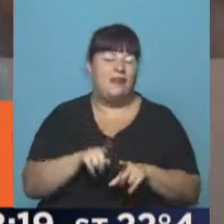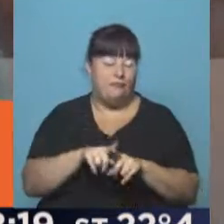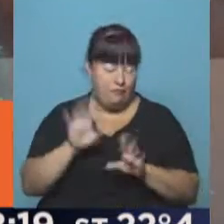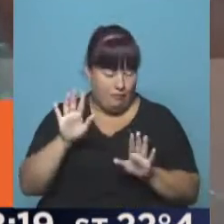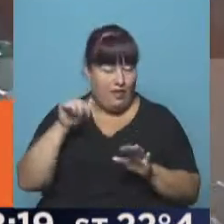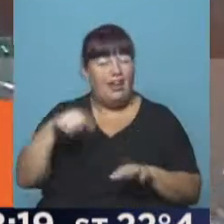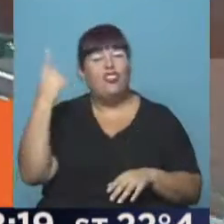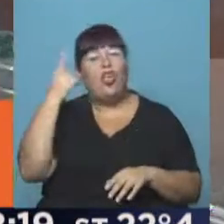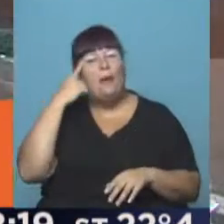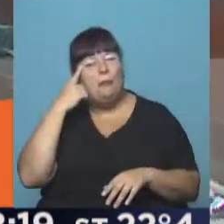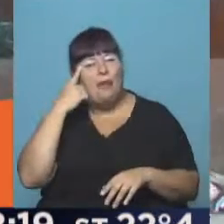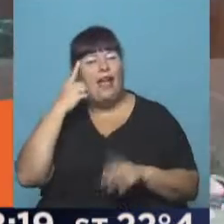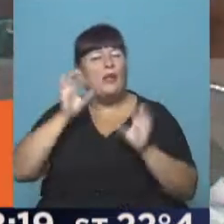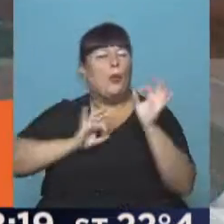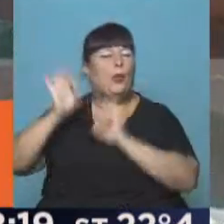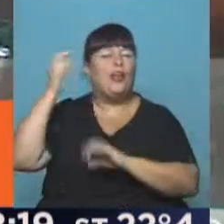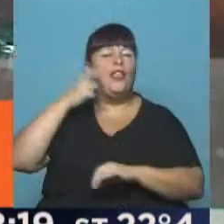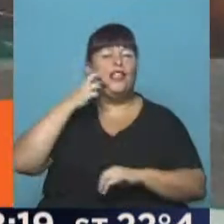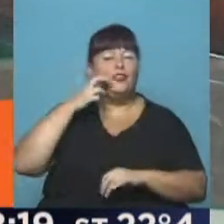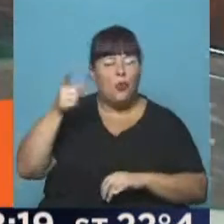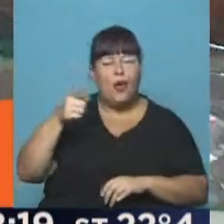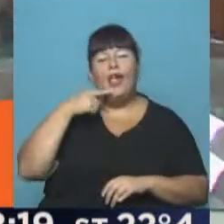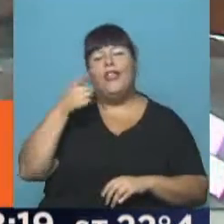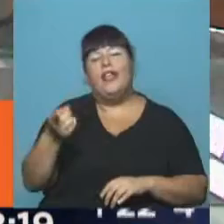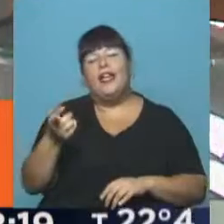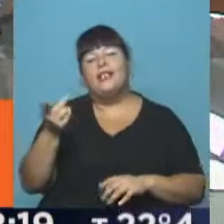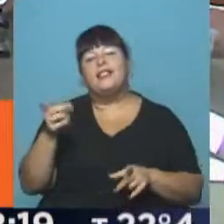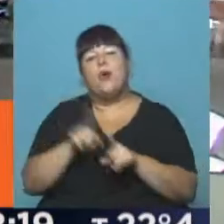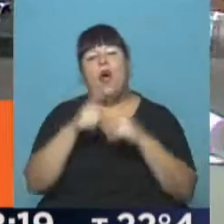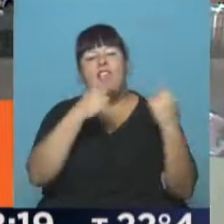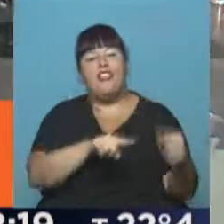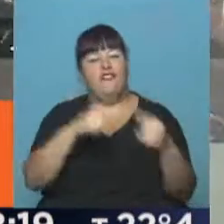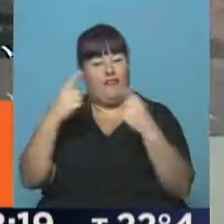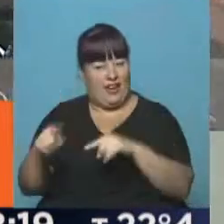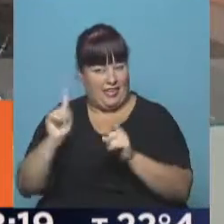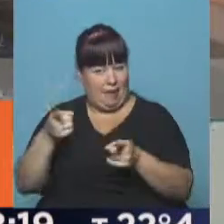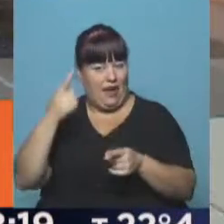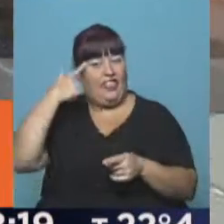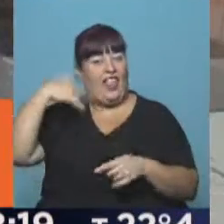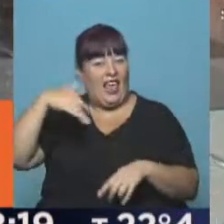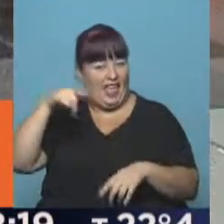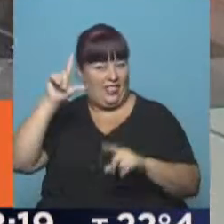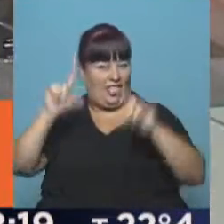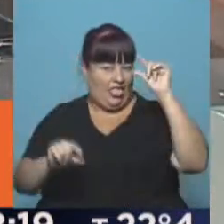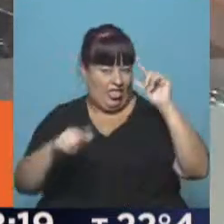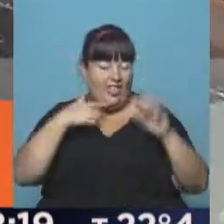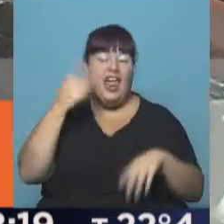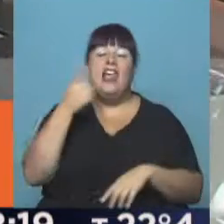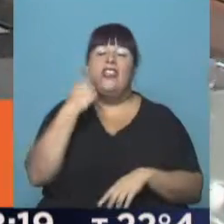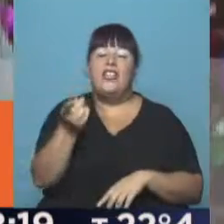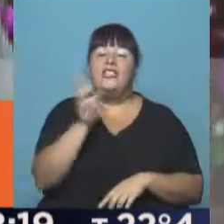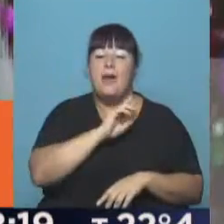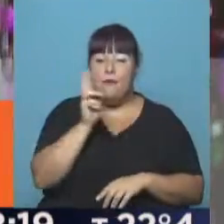digo, esta idea que era muy del siglo XIX acerca de un diferencial también de inteligencia, ¿eh? Las